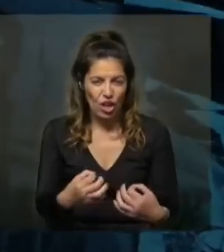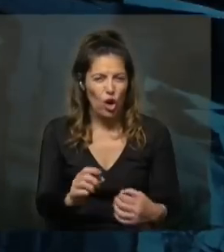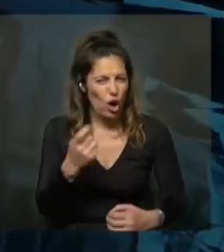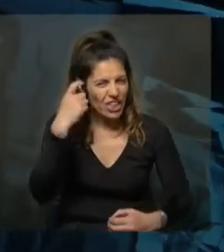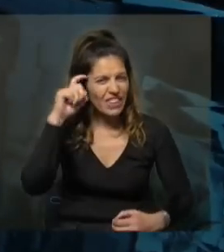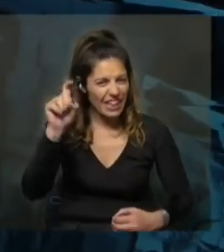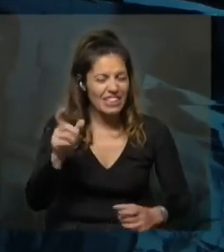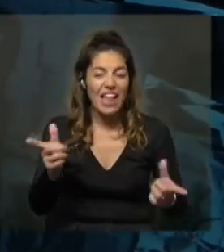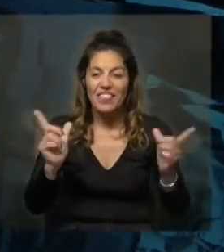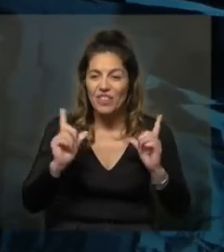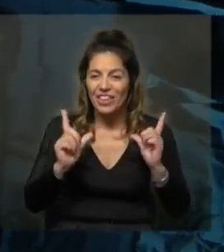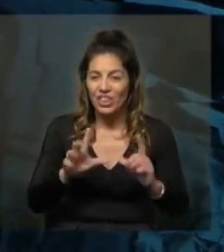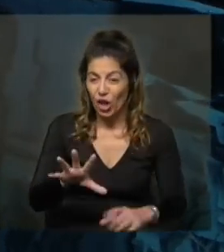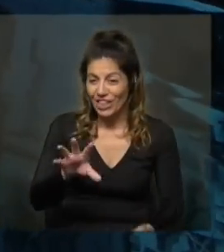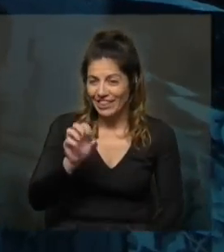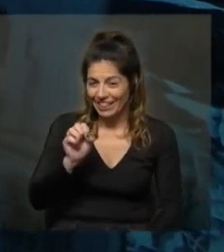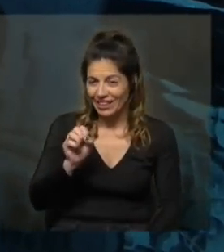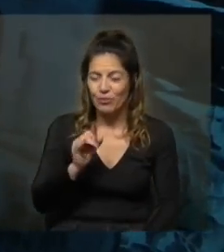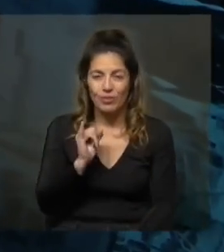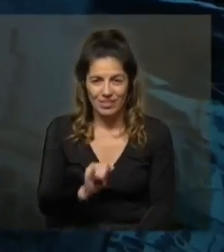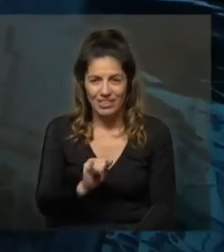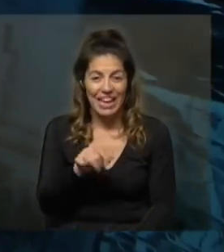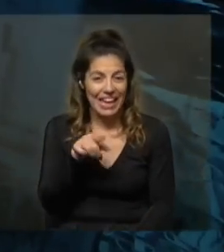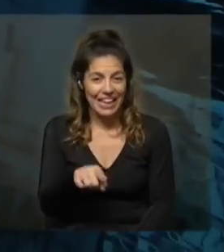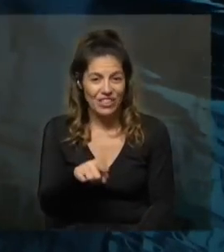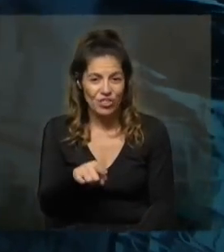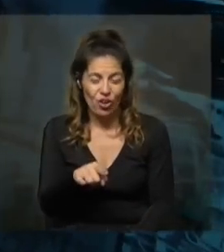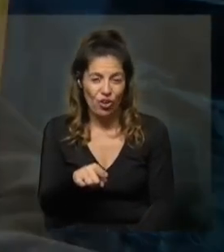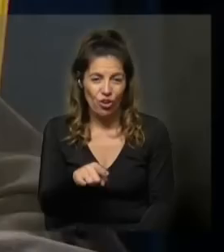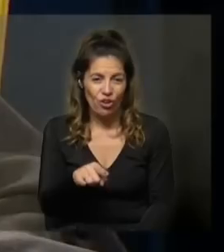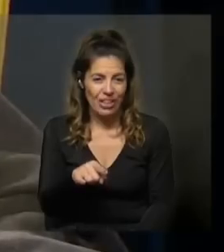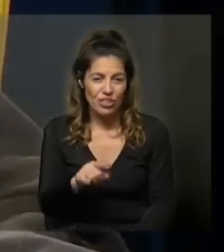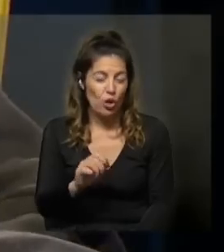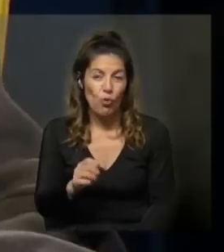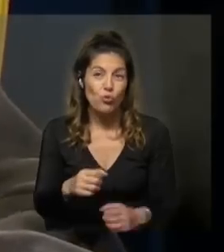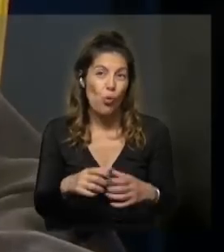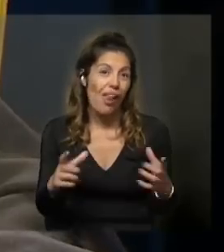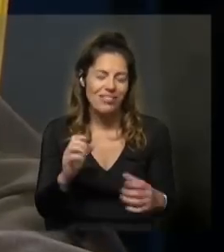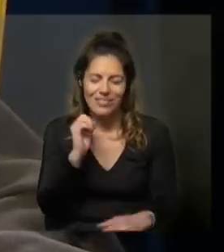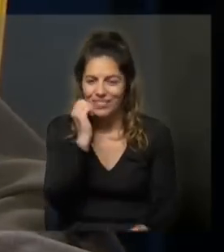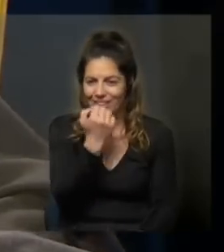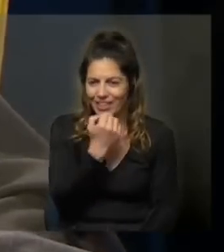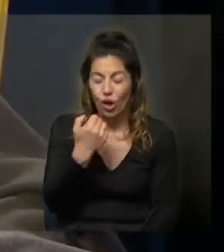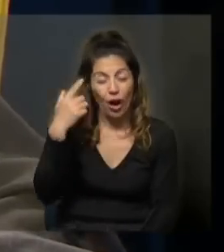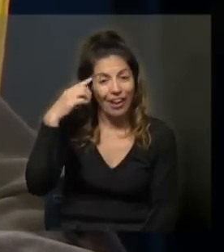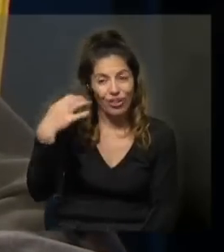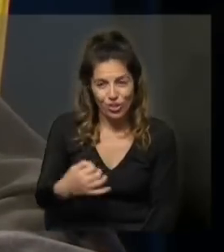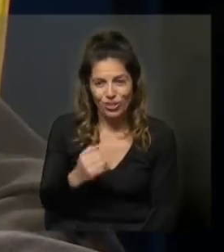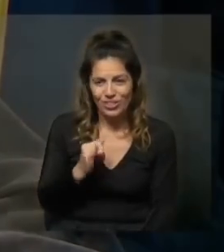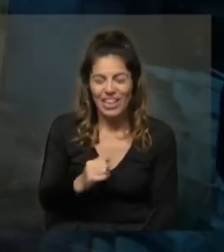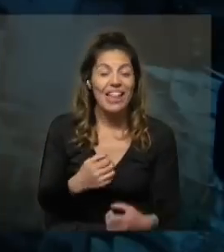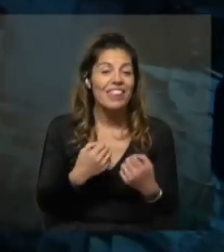divertido y atractivo absolutamente y eso fue la Grande su gran secreto me parece a mí y además